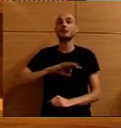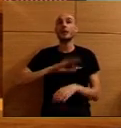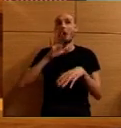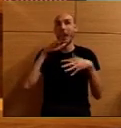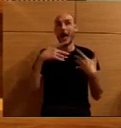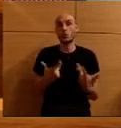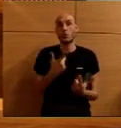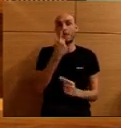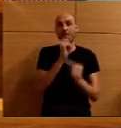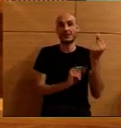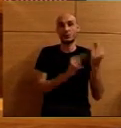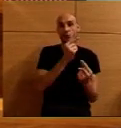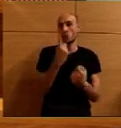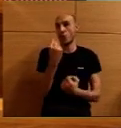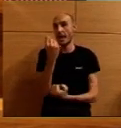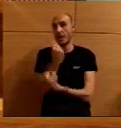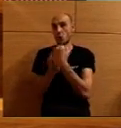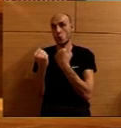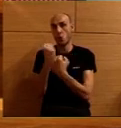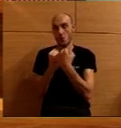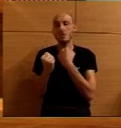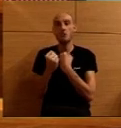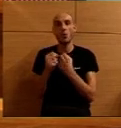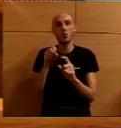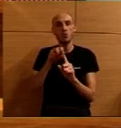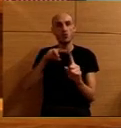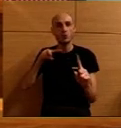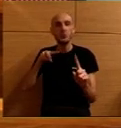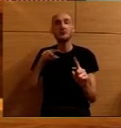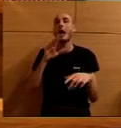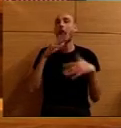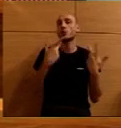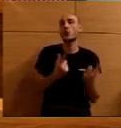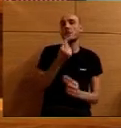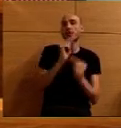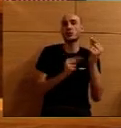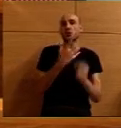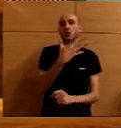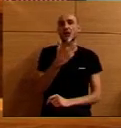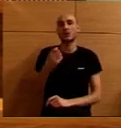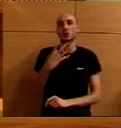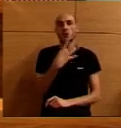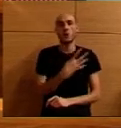presupuestario y desde el punto de vista económico? Pues tenemos o estamos hablando de un presupuesto de